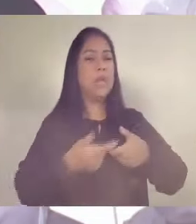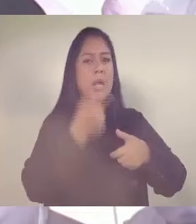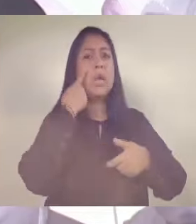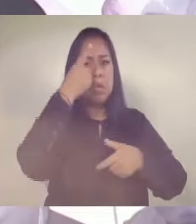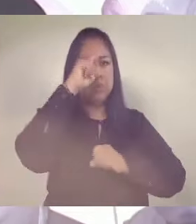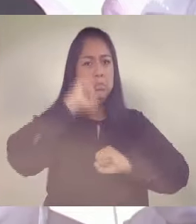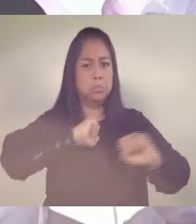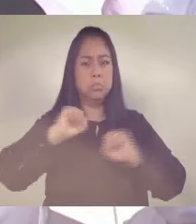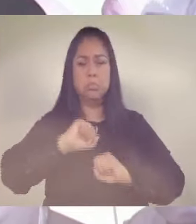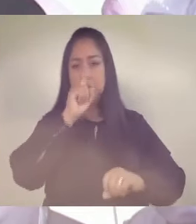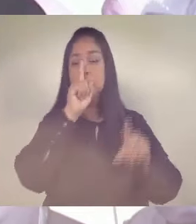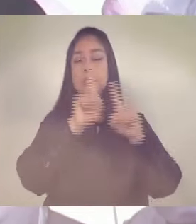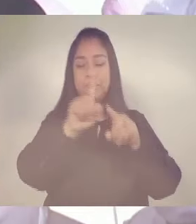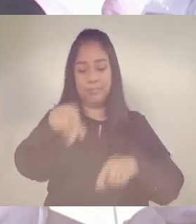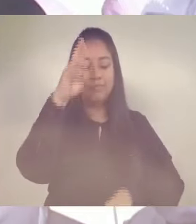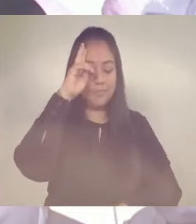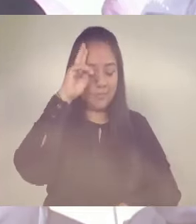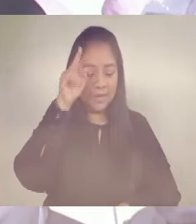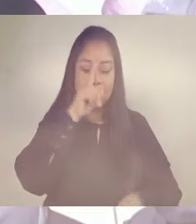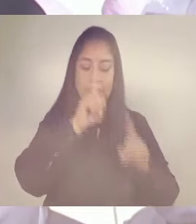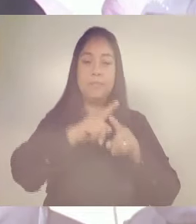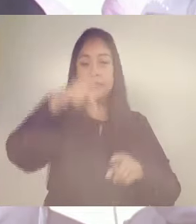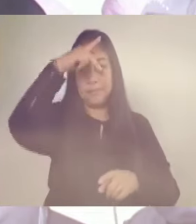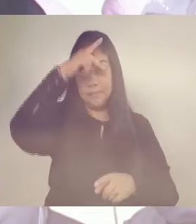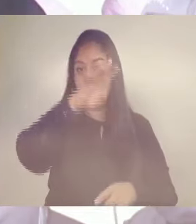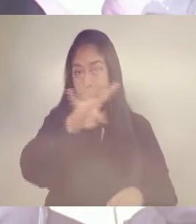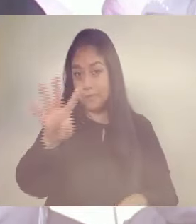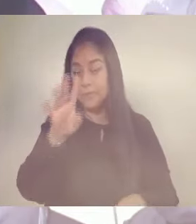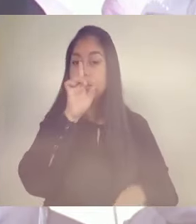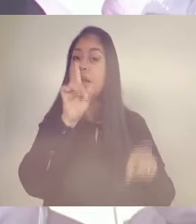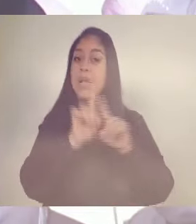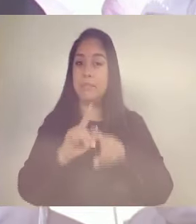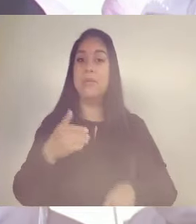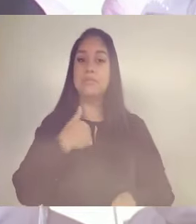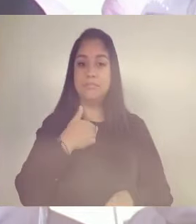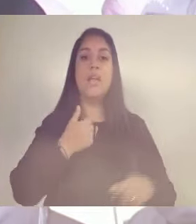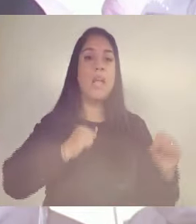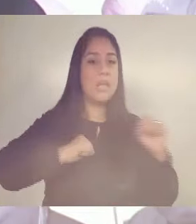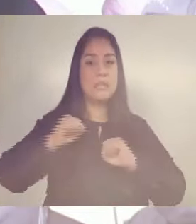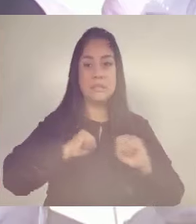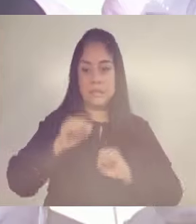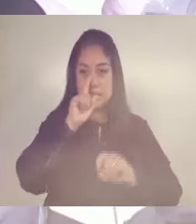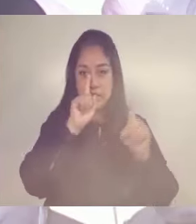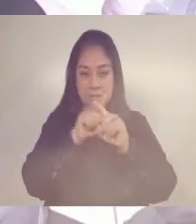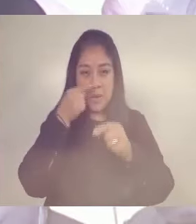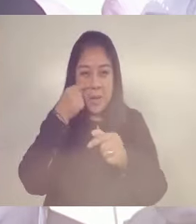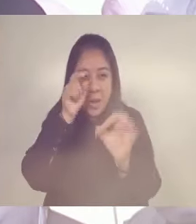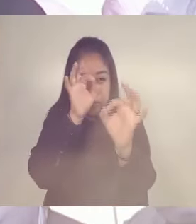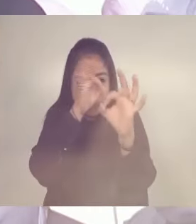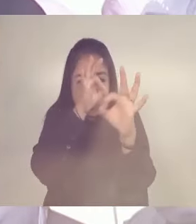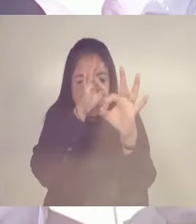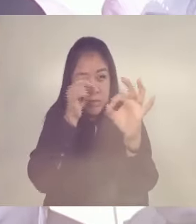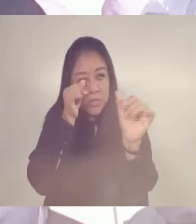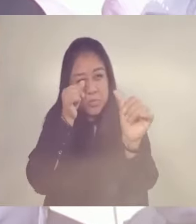Y olvidaba también mencionar, en el caso del kilómetro 44, hay también actividades de topografía, es decir, las